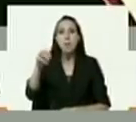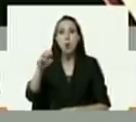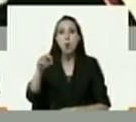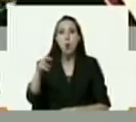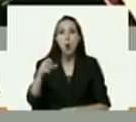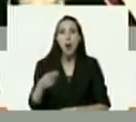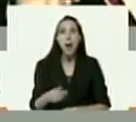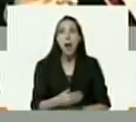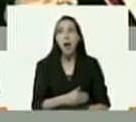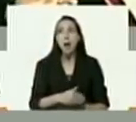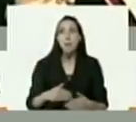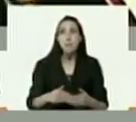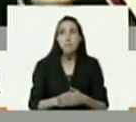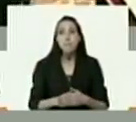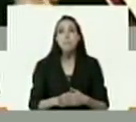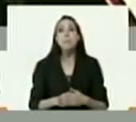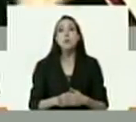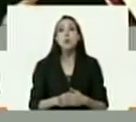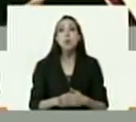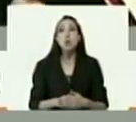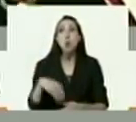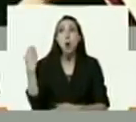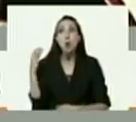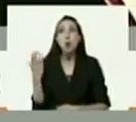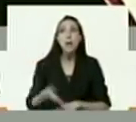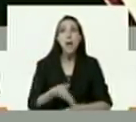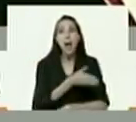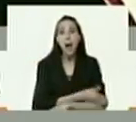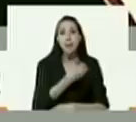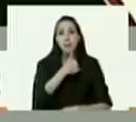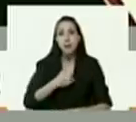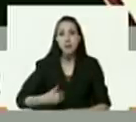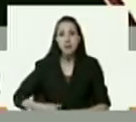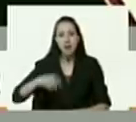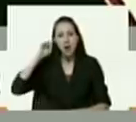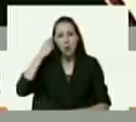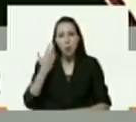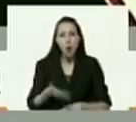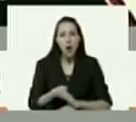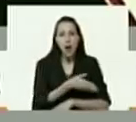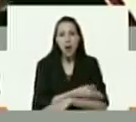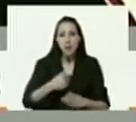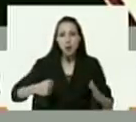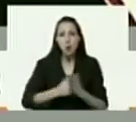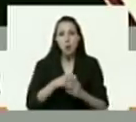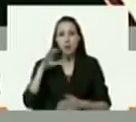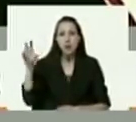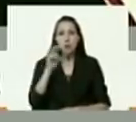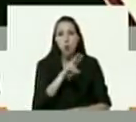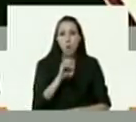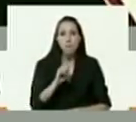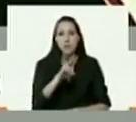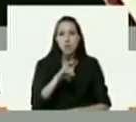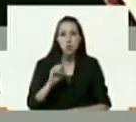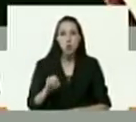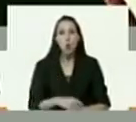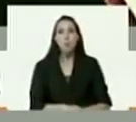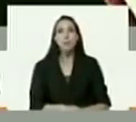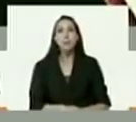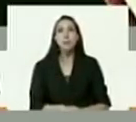Colombia. ¿Se acuerdan? El señor que asumió la presidencia en Venezuela cuando el golpe de Estado de 2002, el jefe de la patronal